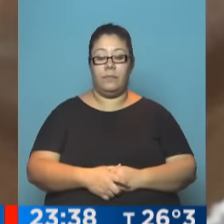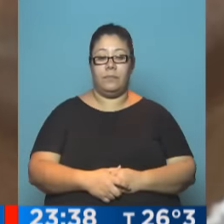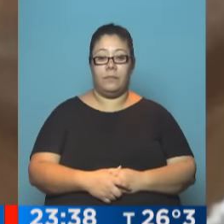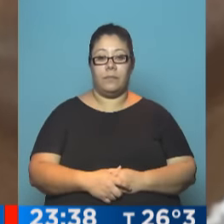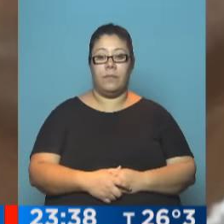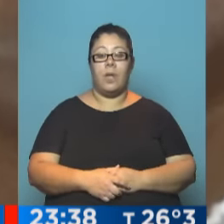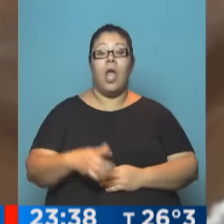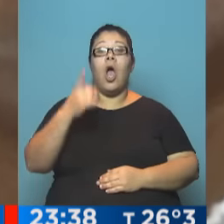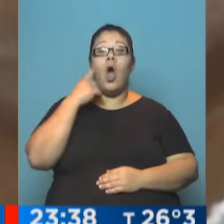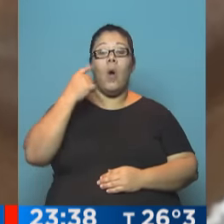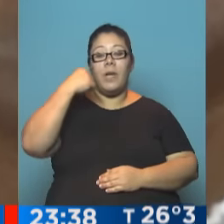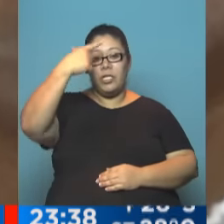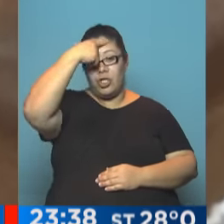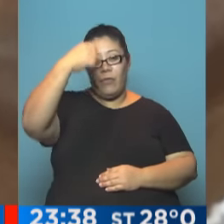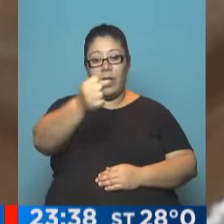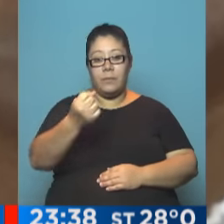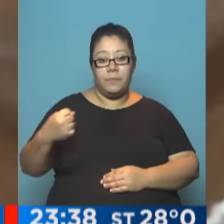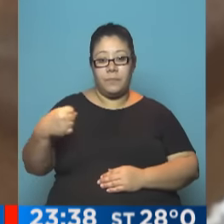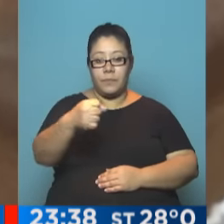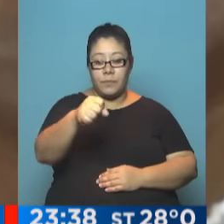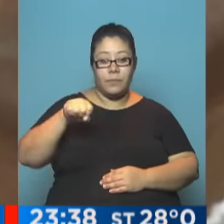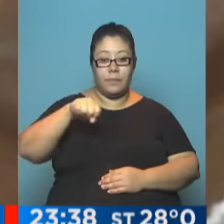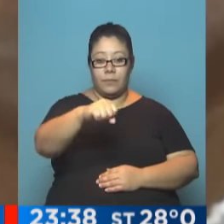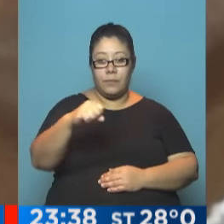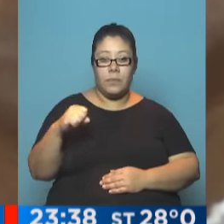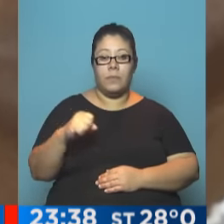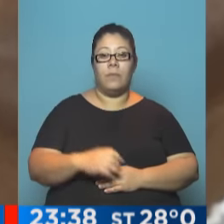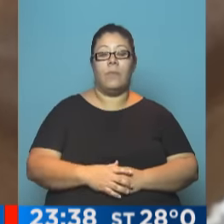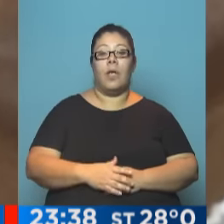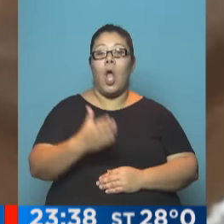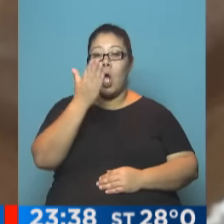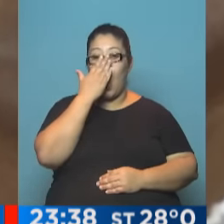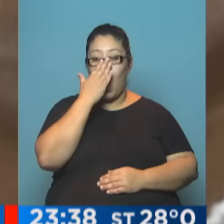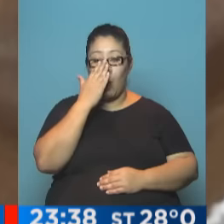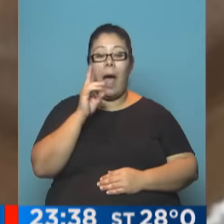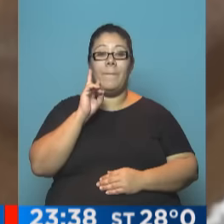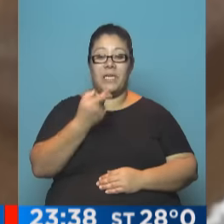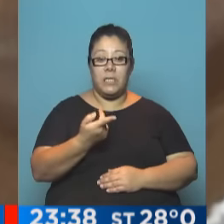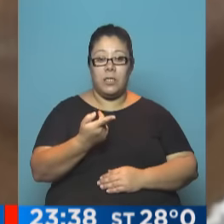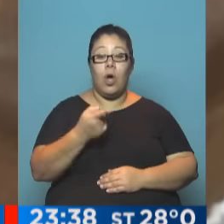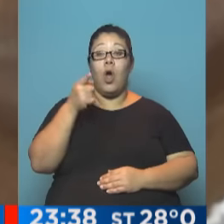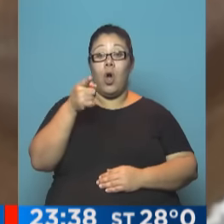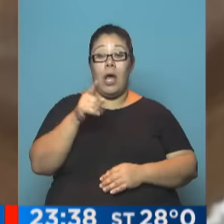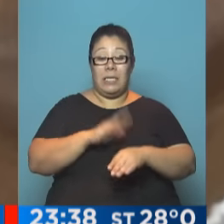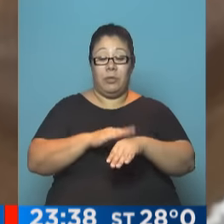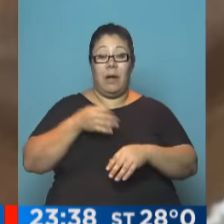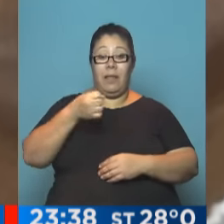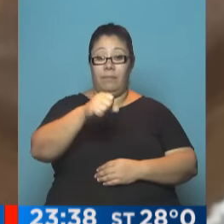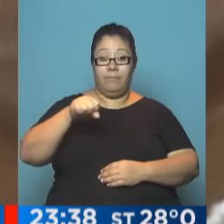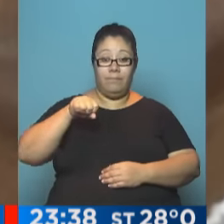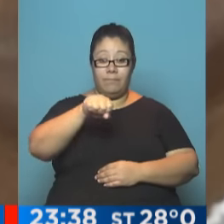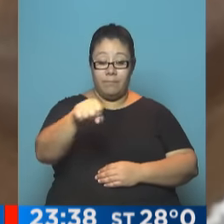El maquinista Marcos Antonio Córdoba, quien conducía la formación Chapa 16, 3 años y 6 meses de